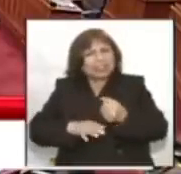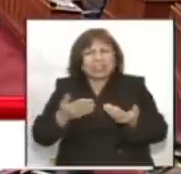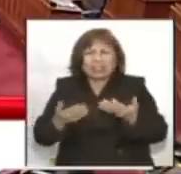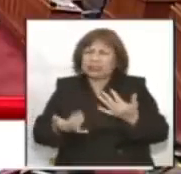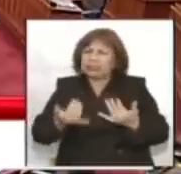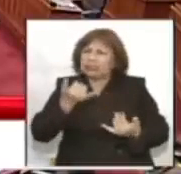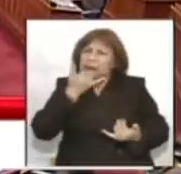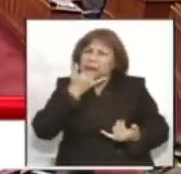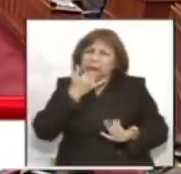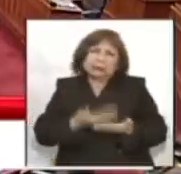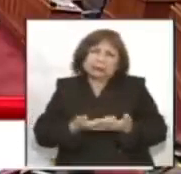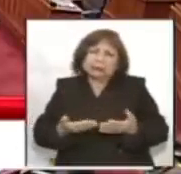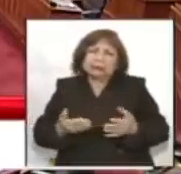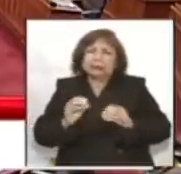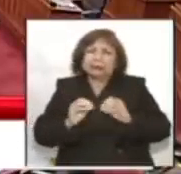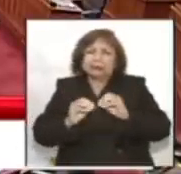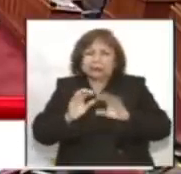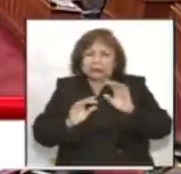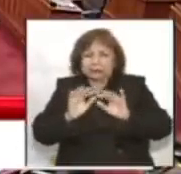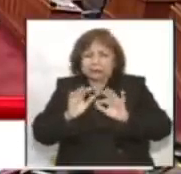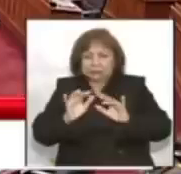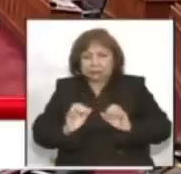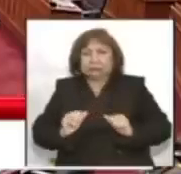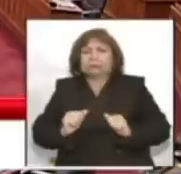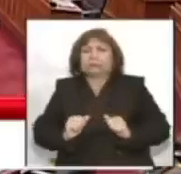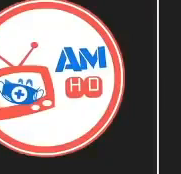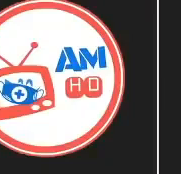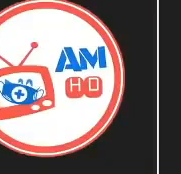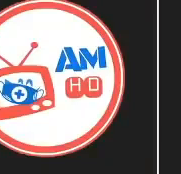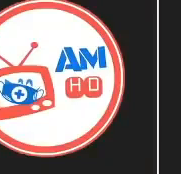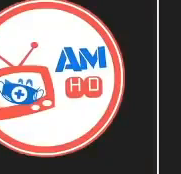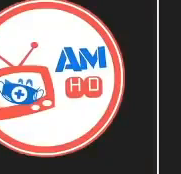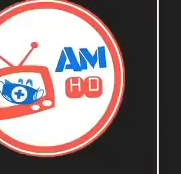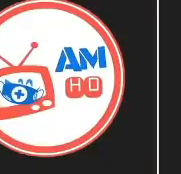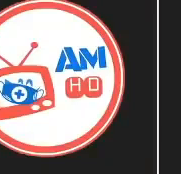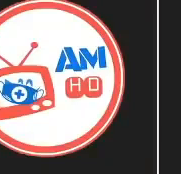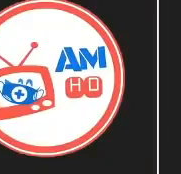like comente y comparte un abrazo no vemos cuídense dios lo bendiga